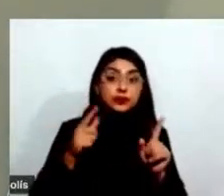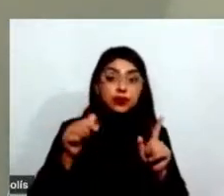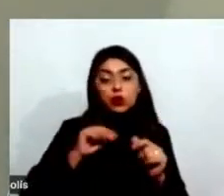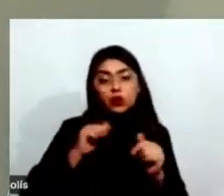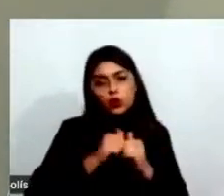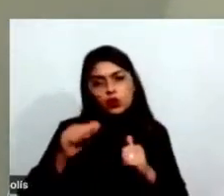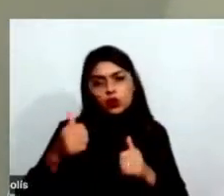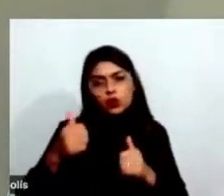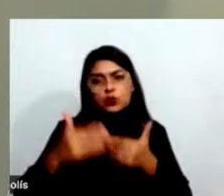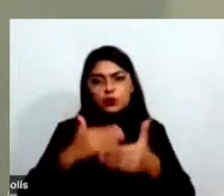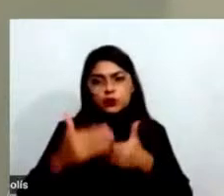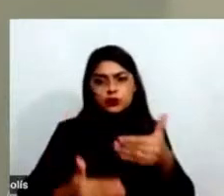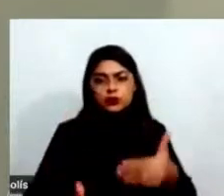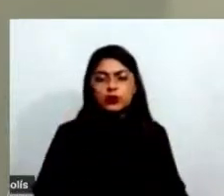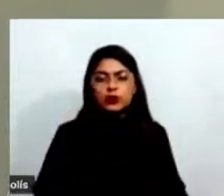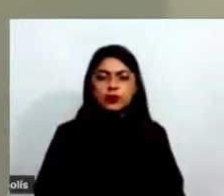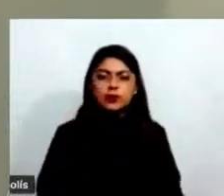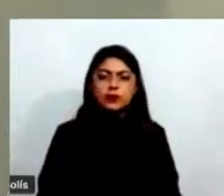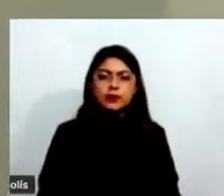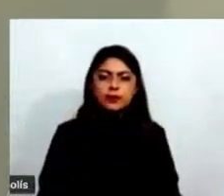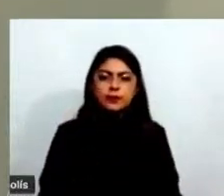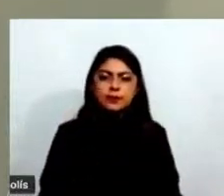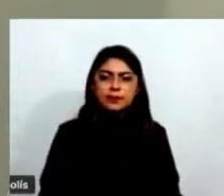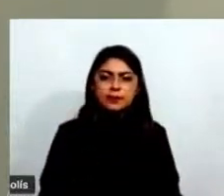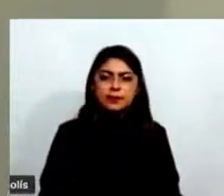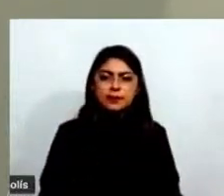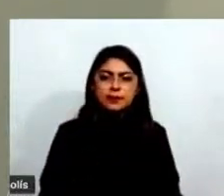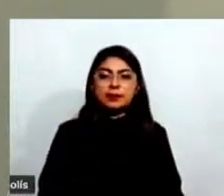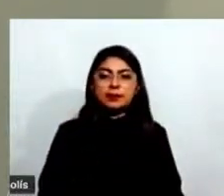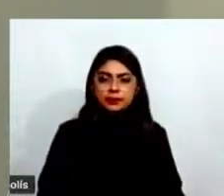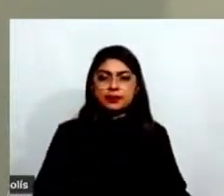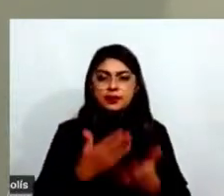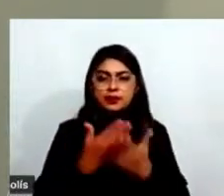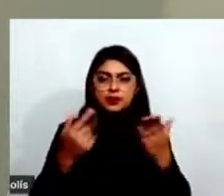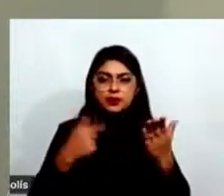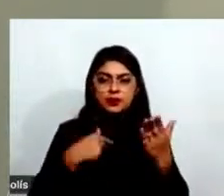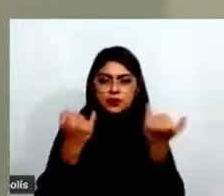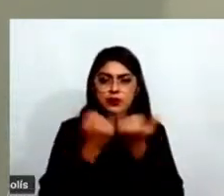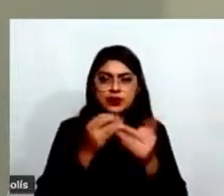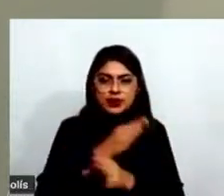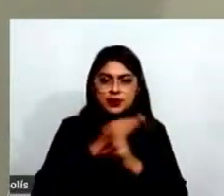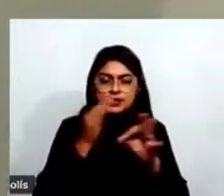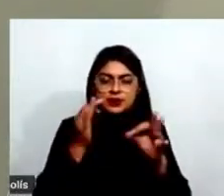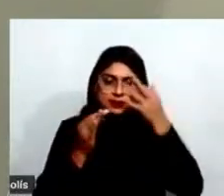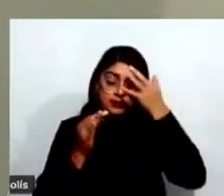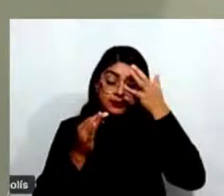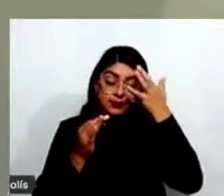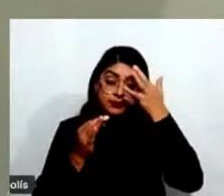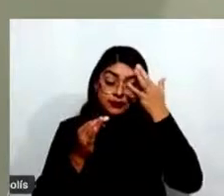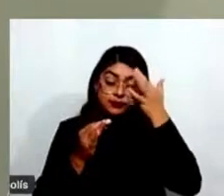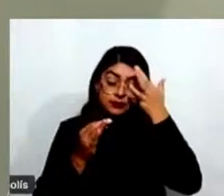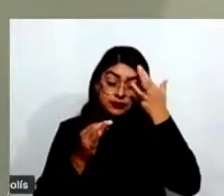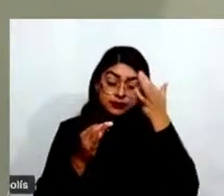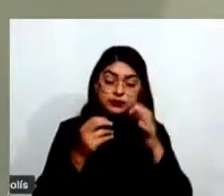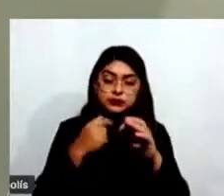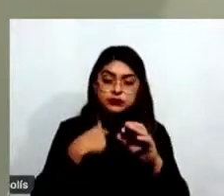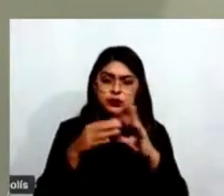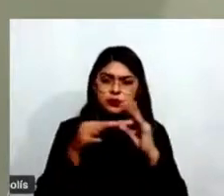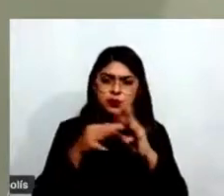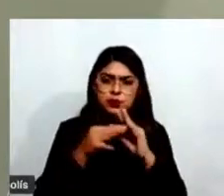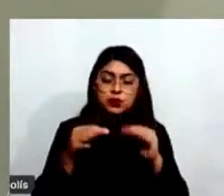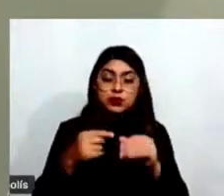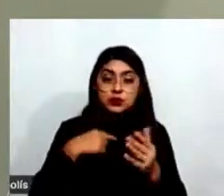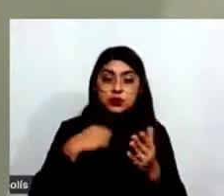Otro punto, y ya les anuncio que estoy terminando casi mi intervención, porque estoy casi que agotando el índice del cuadernillo,